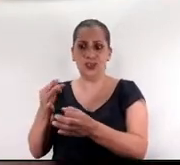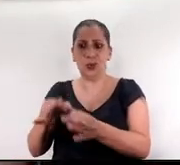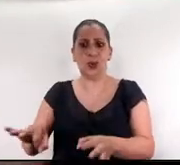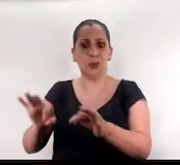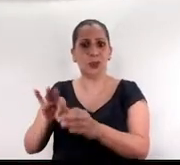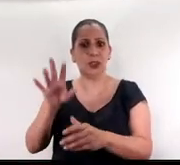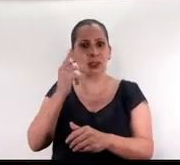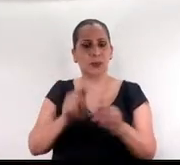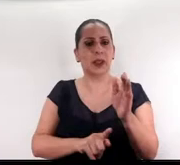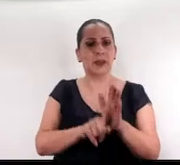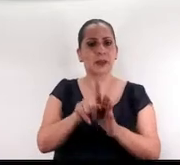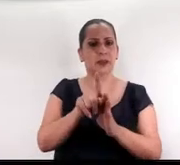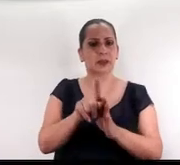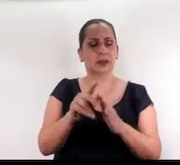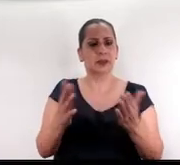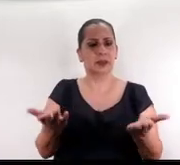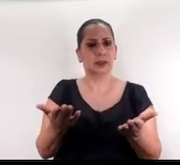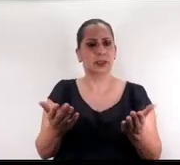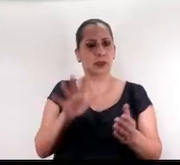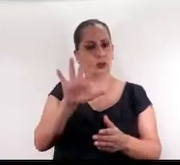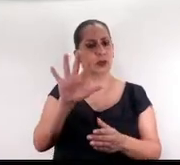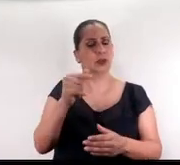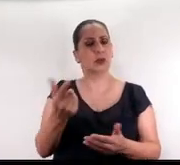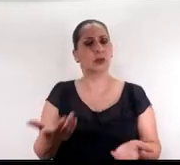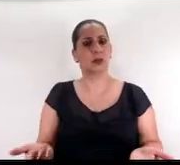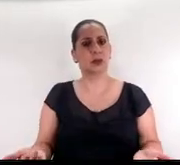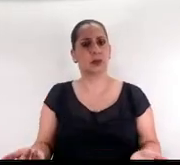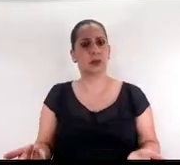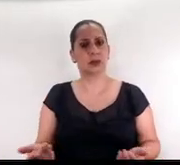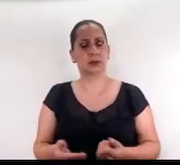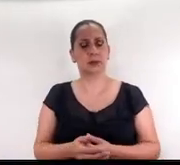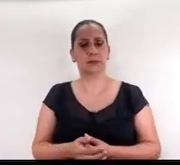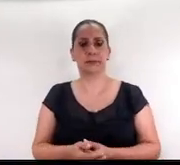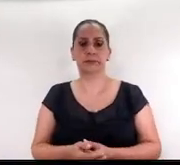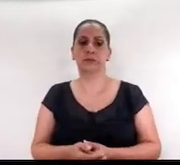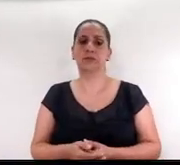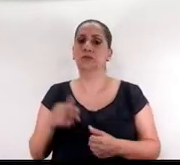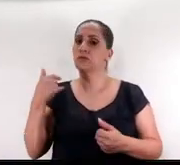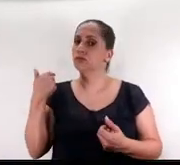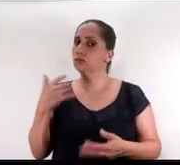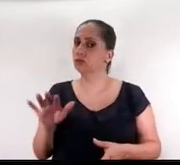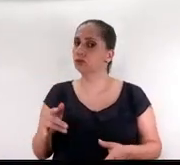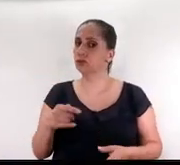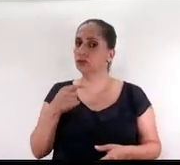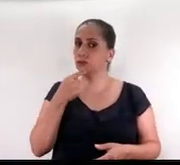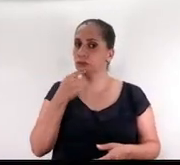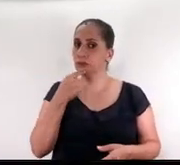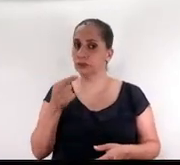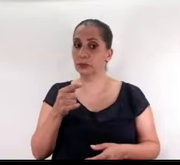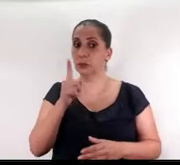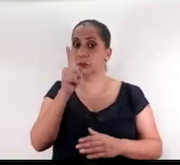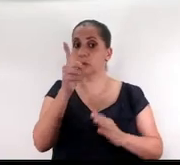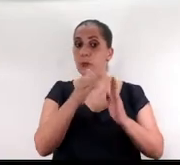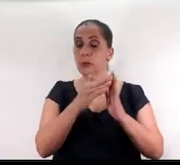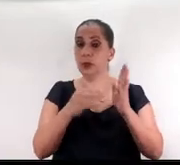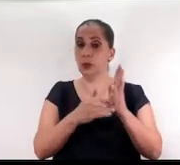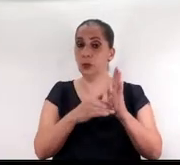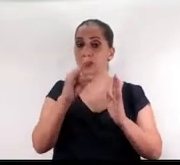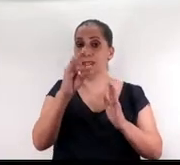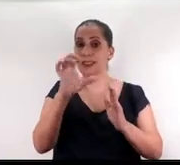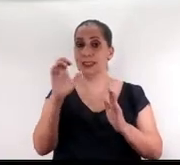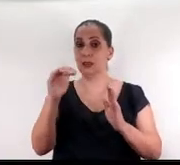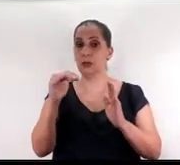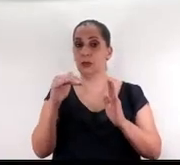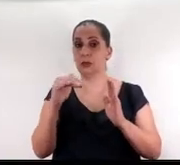para desarrollar el 5G. He señalado que de 1.700.000,